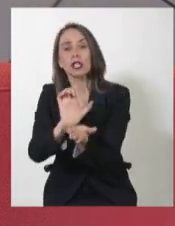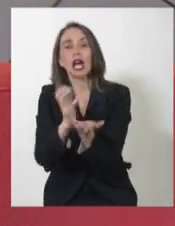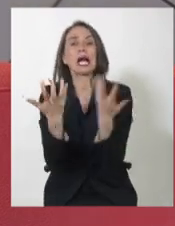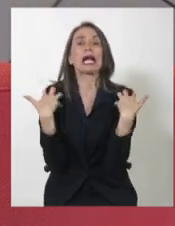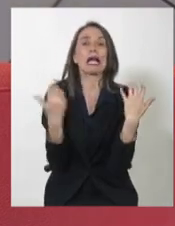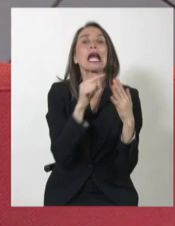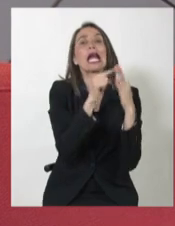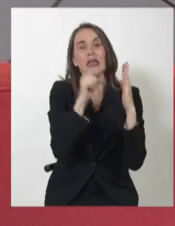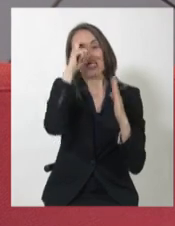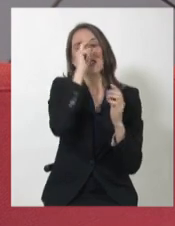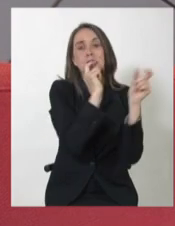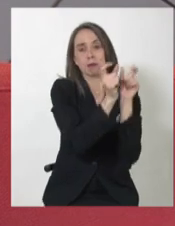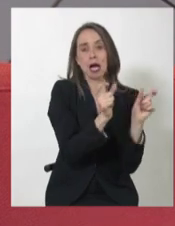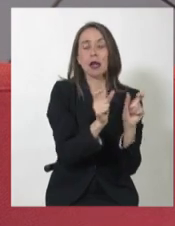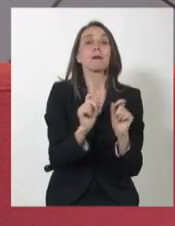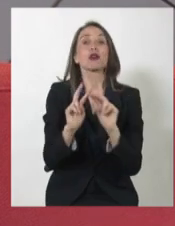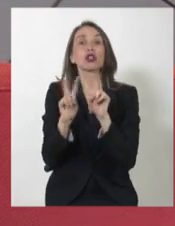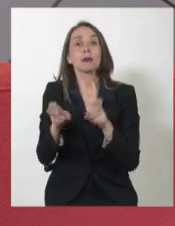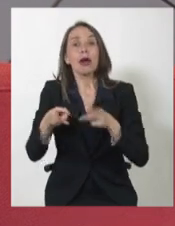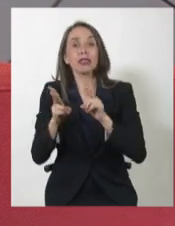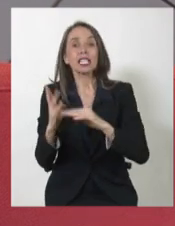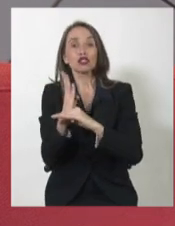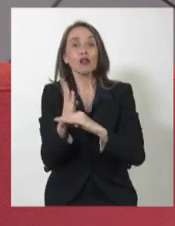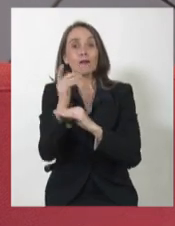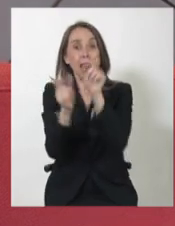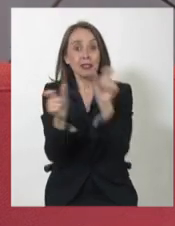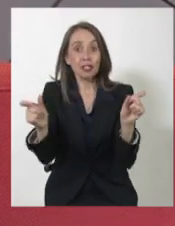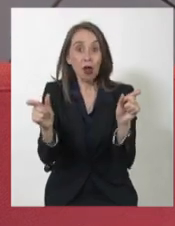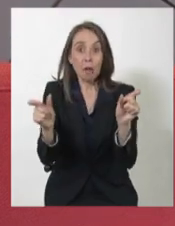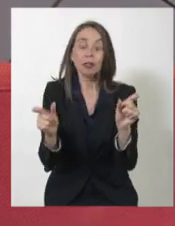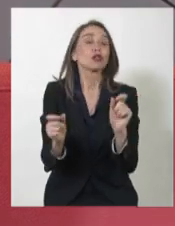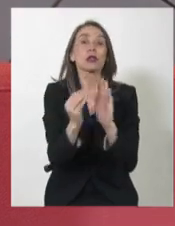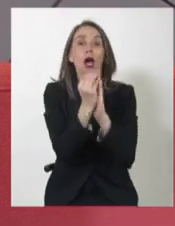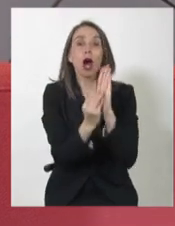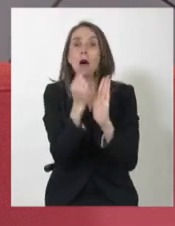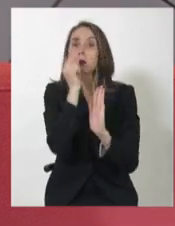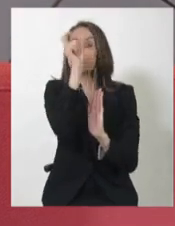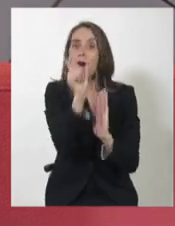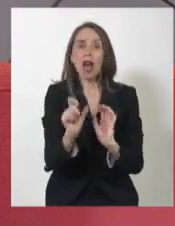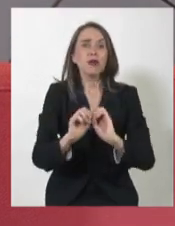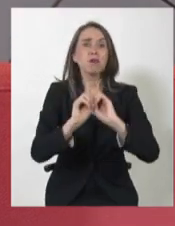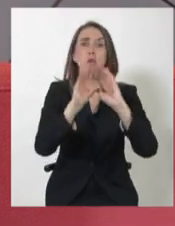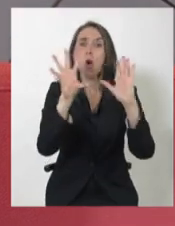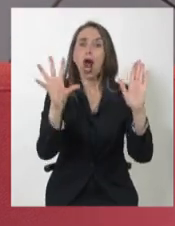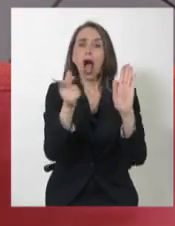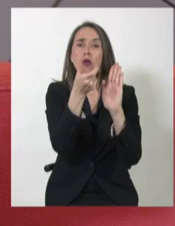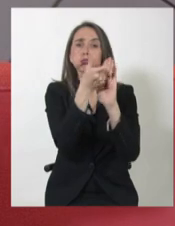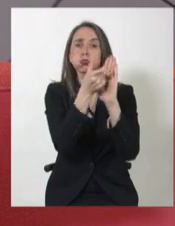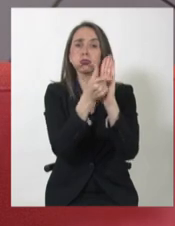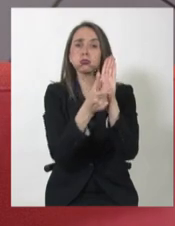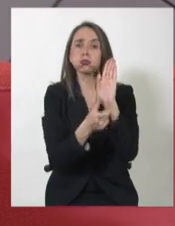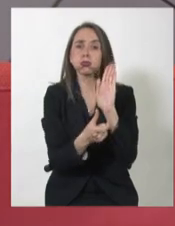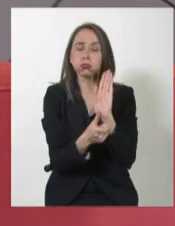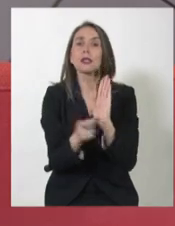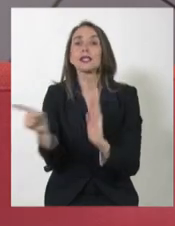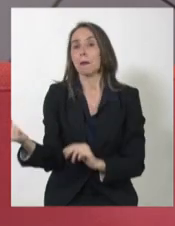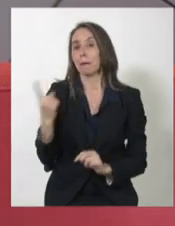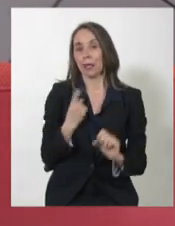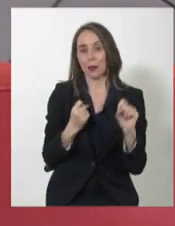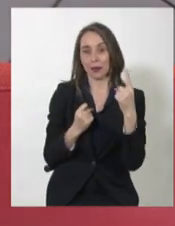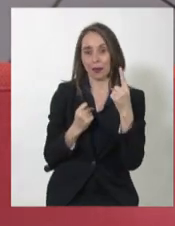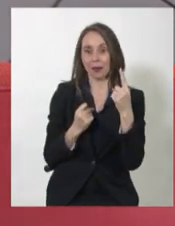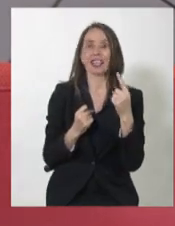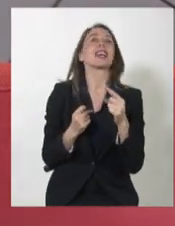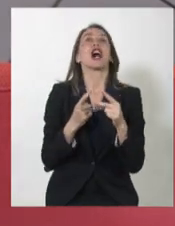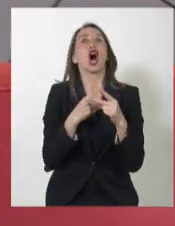atribuciones, sino que la parte relativa a los derechos fundamentales en un lenguaje claro. Y hay otra, esa es la que me gusta a mí, pero